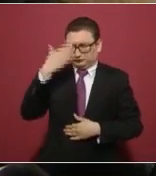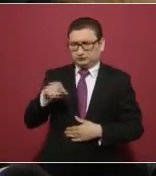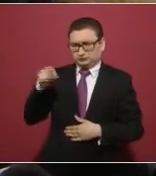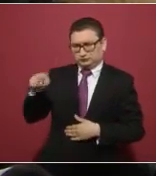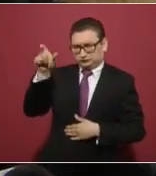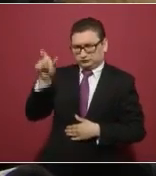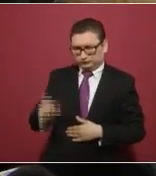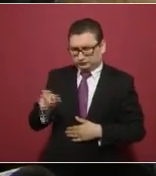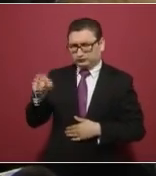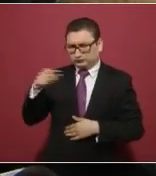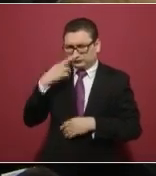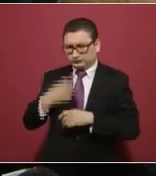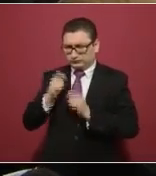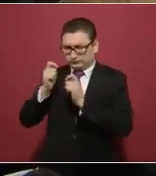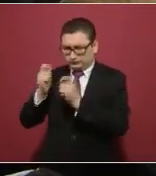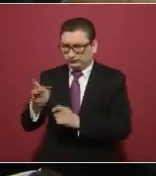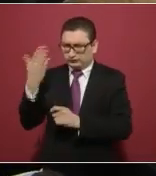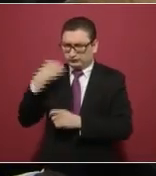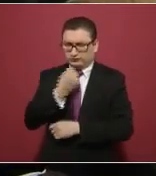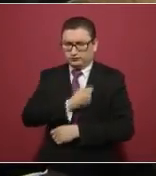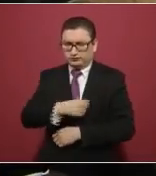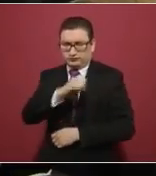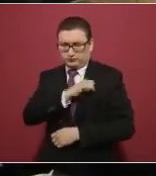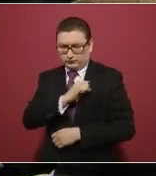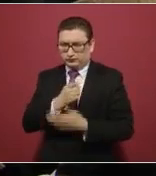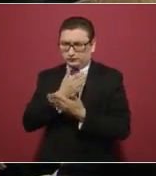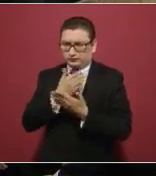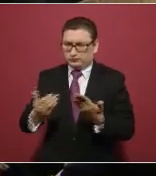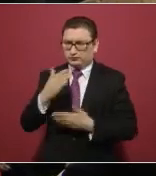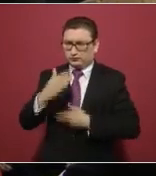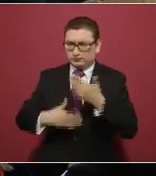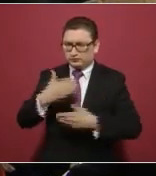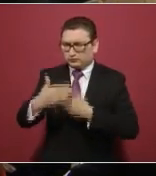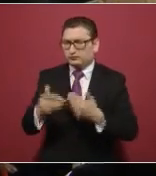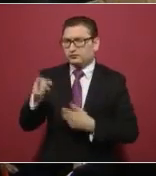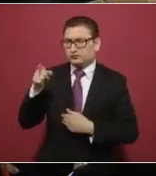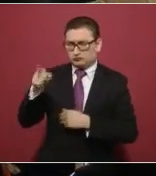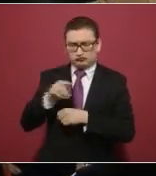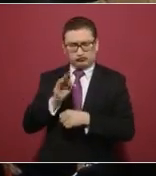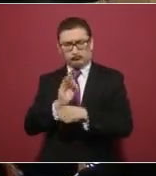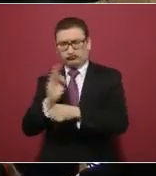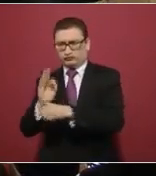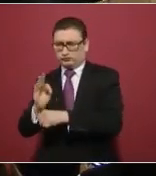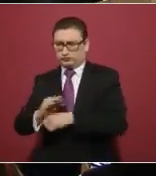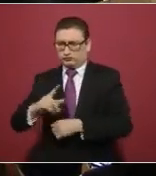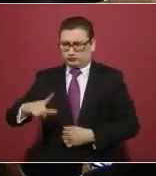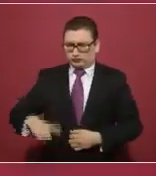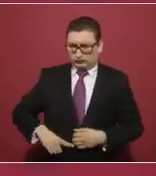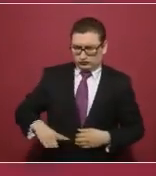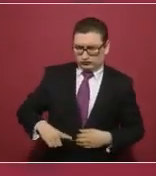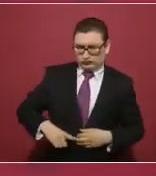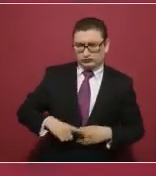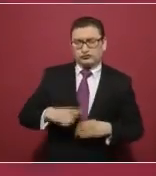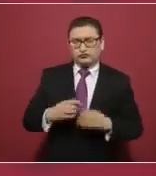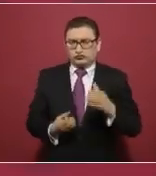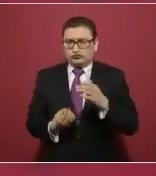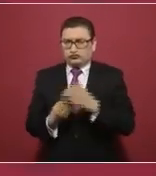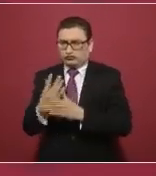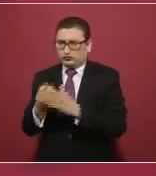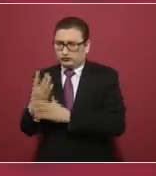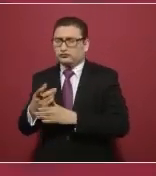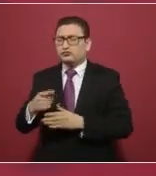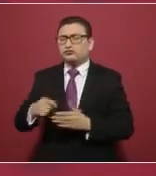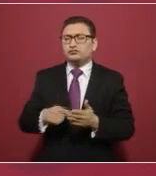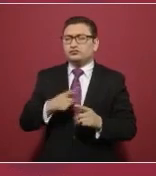de Salud y posteriormente de Defensa en los gobiernos del Renacimiento Democrático de